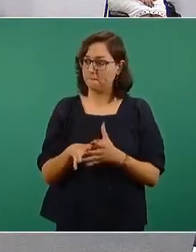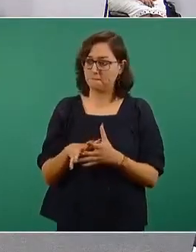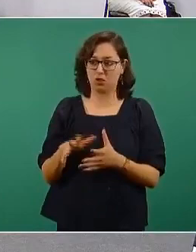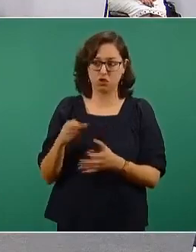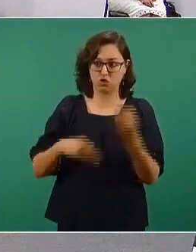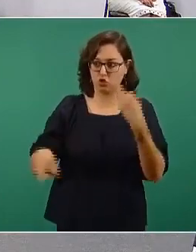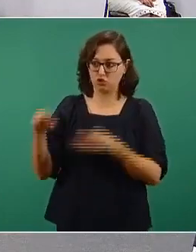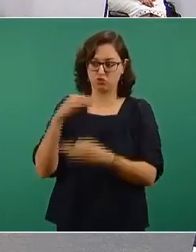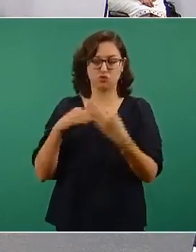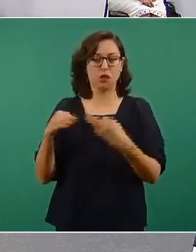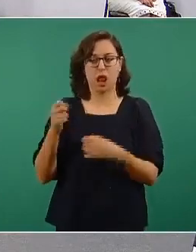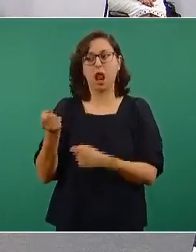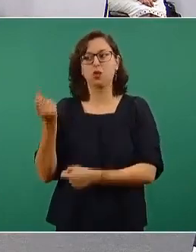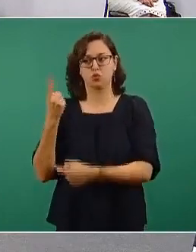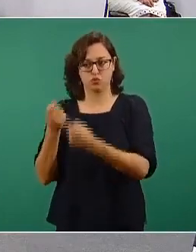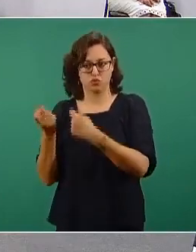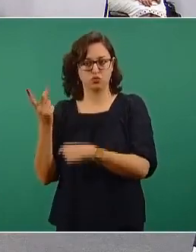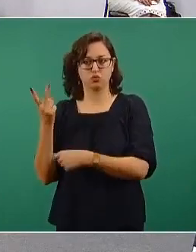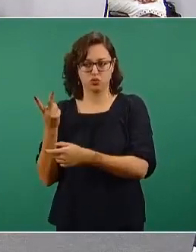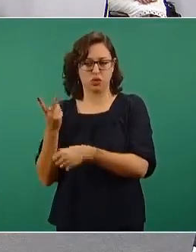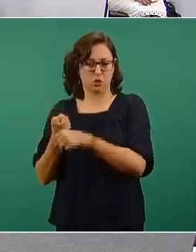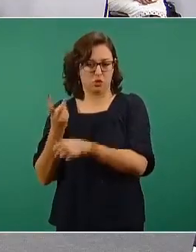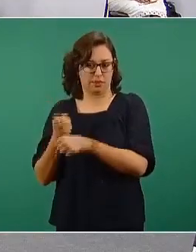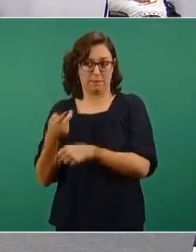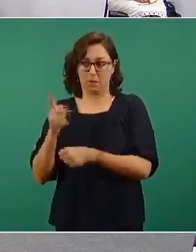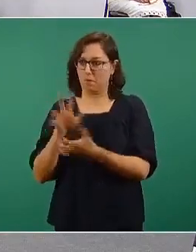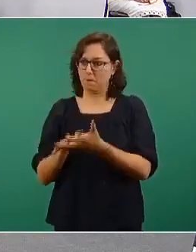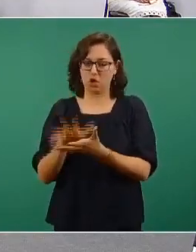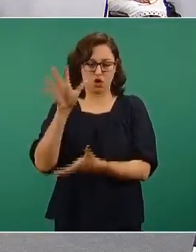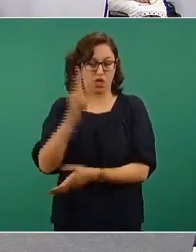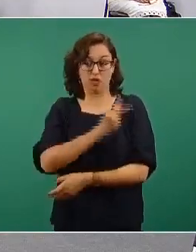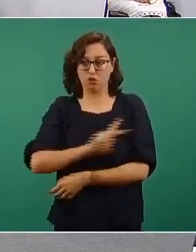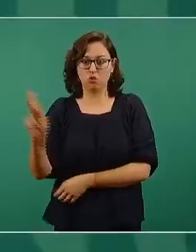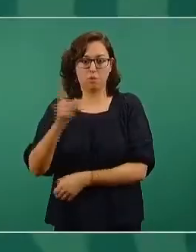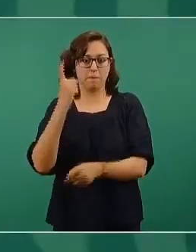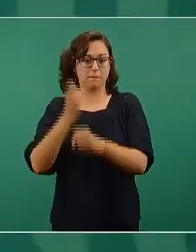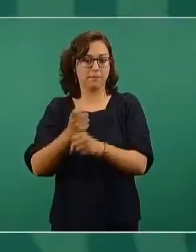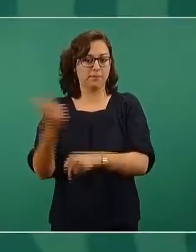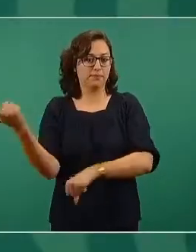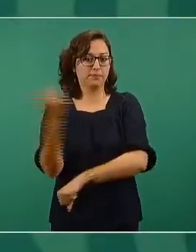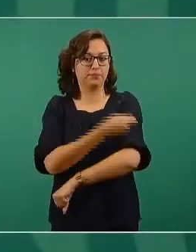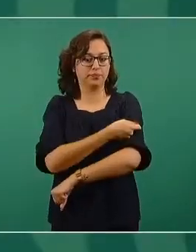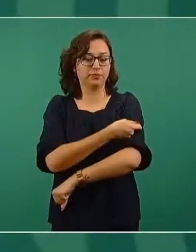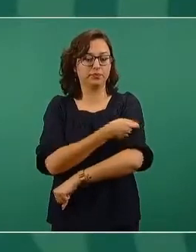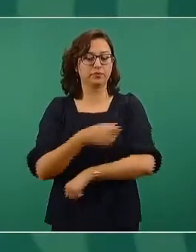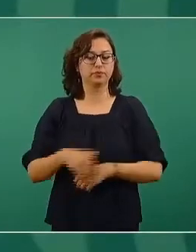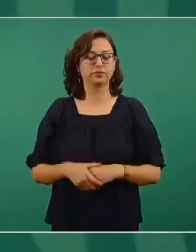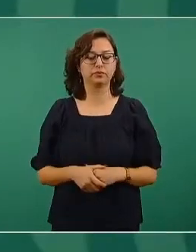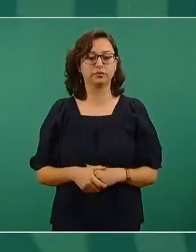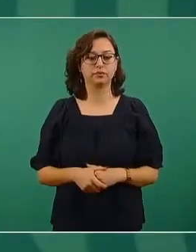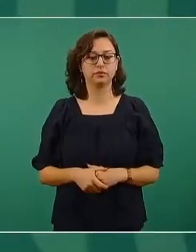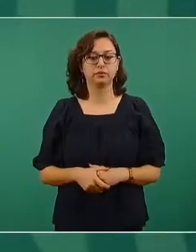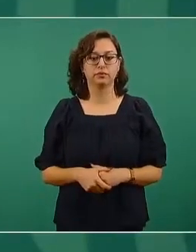considerable, una dosis, pero ya a todos. Hay un porcentaje